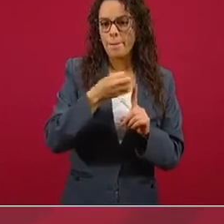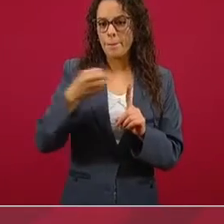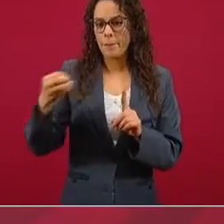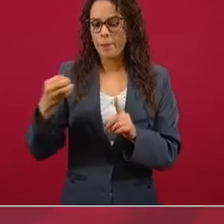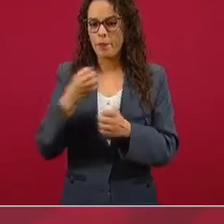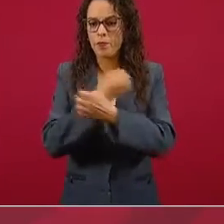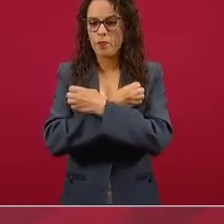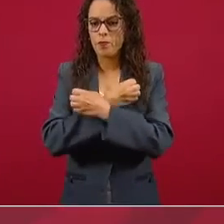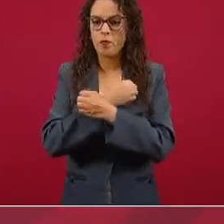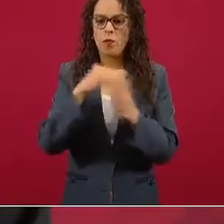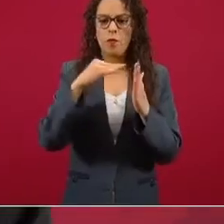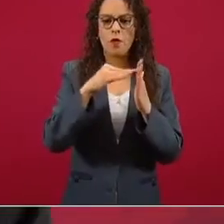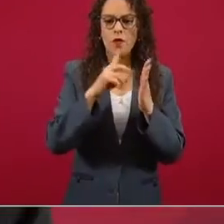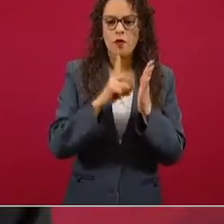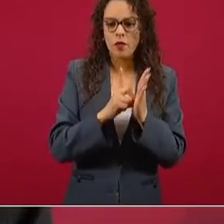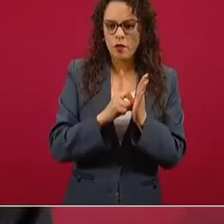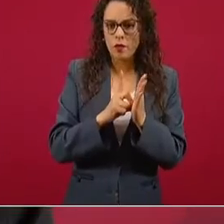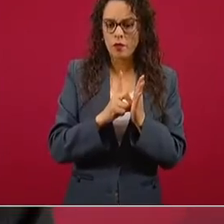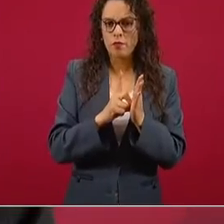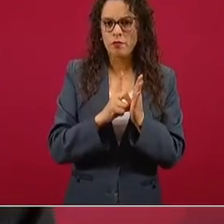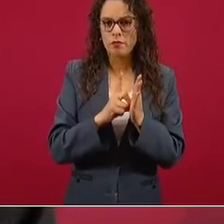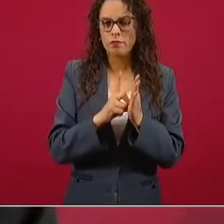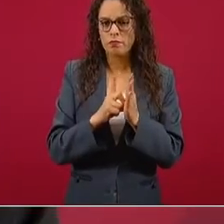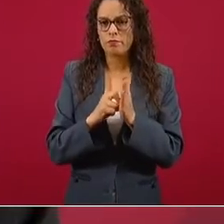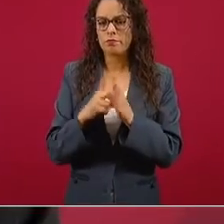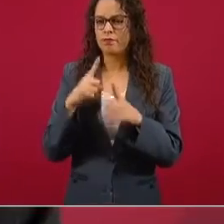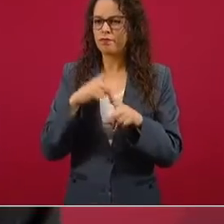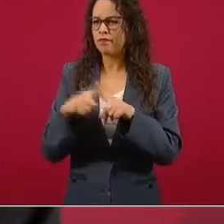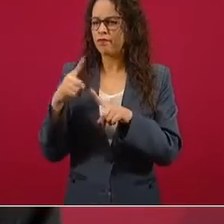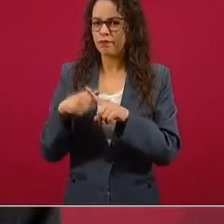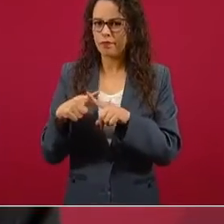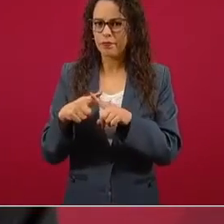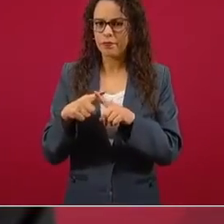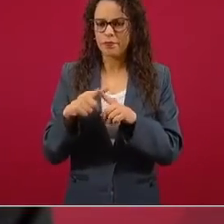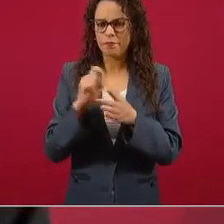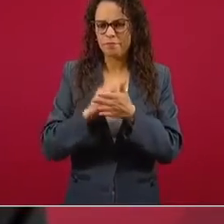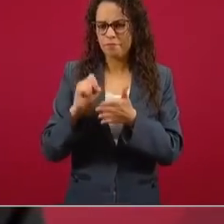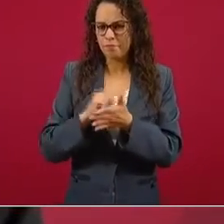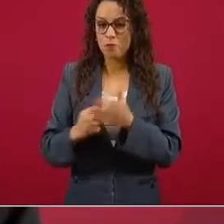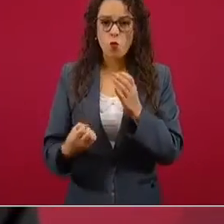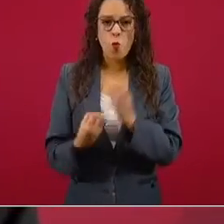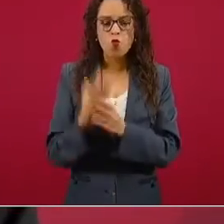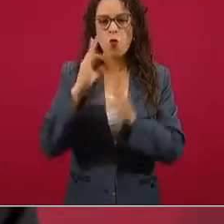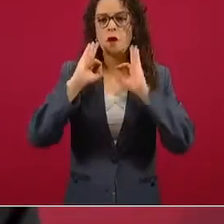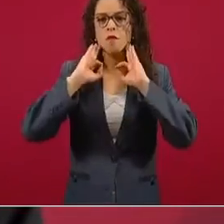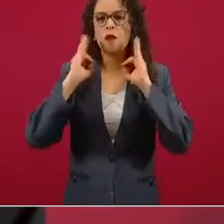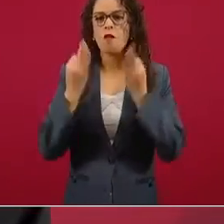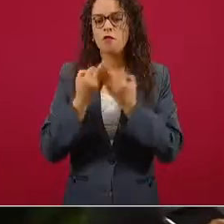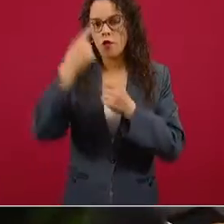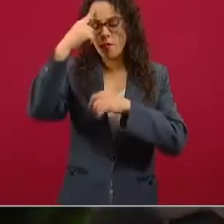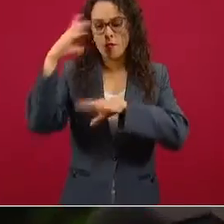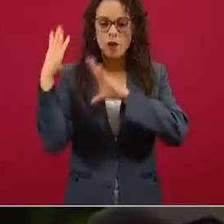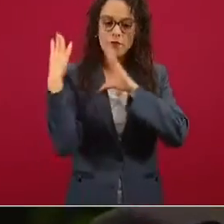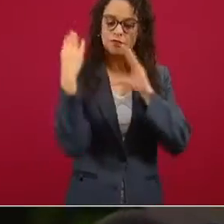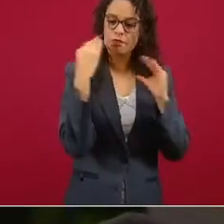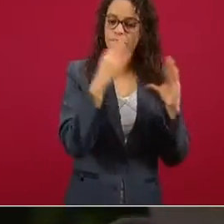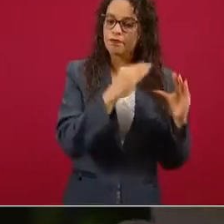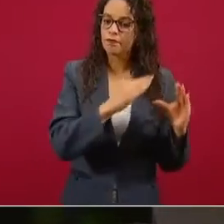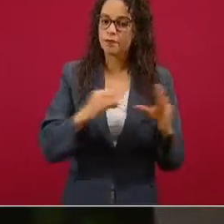método, autores y cátedras, es decir, una nueva visión de la enseñanza.